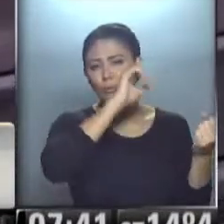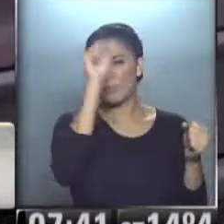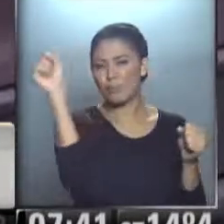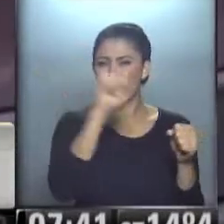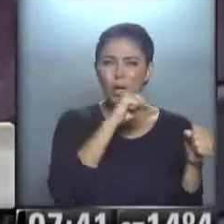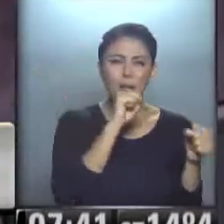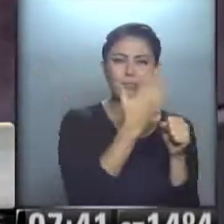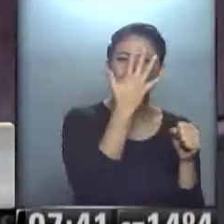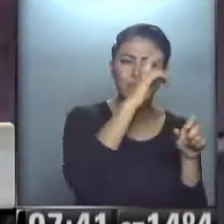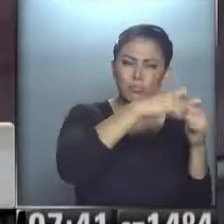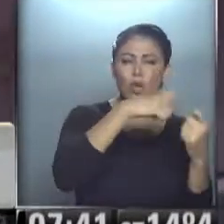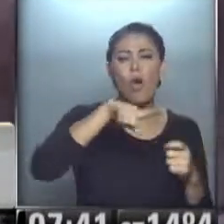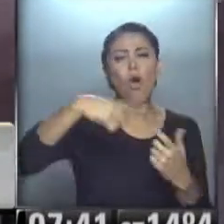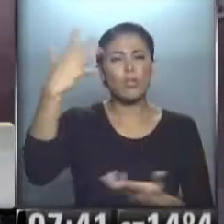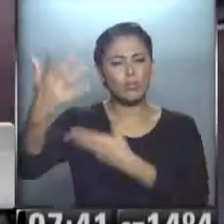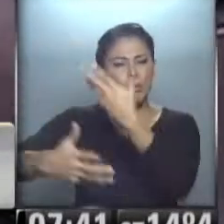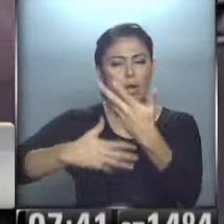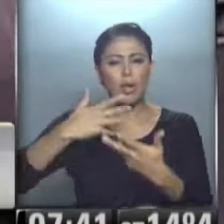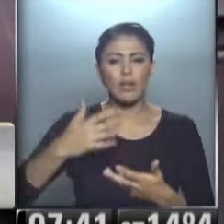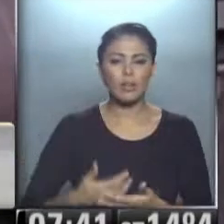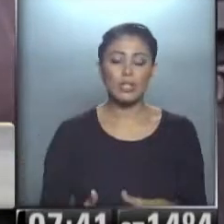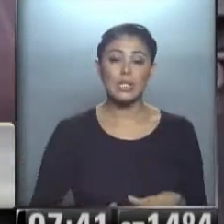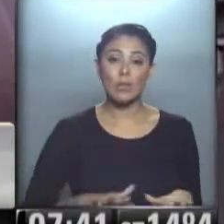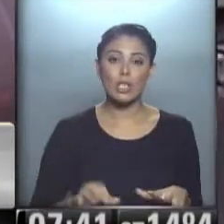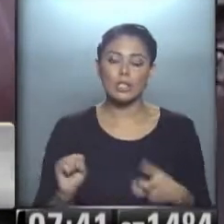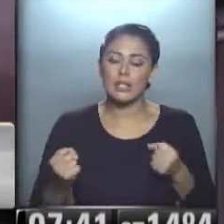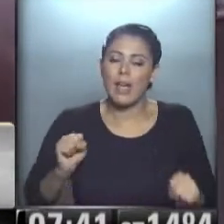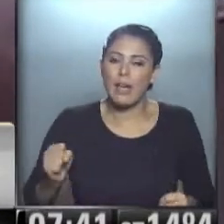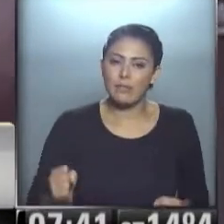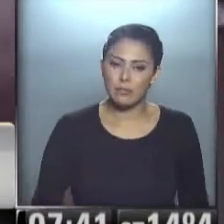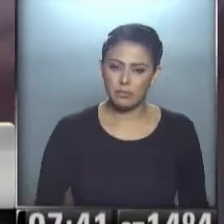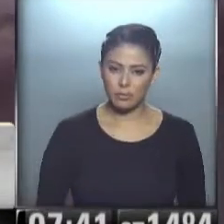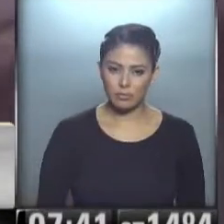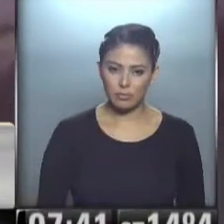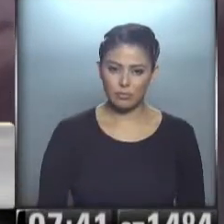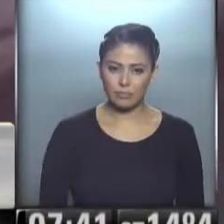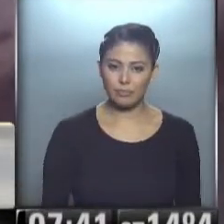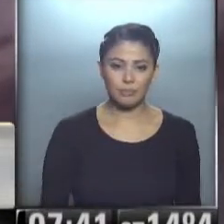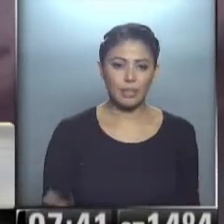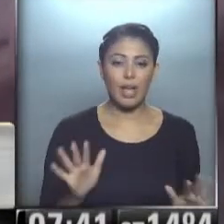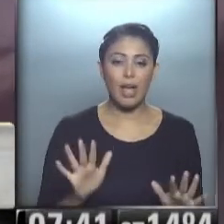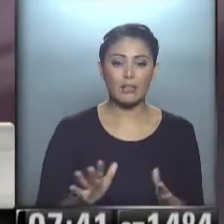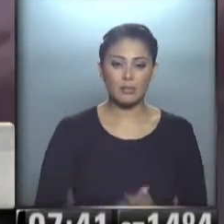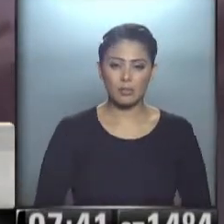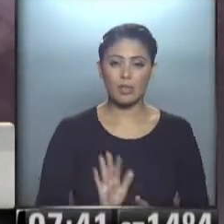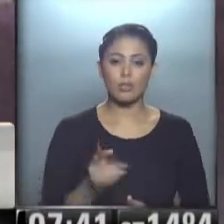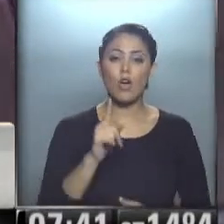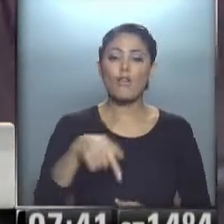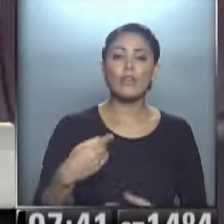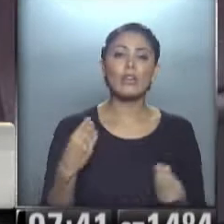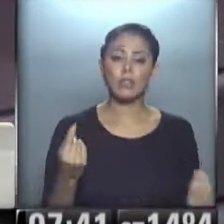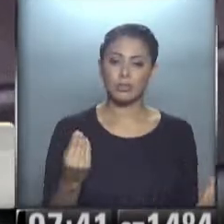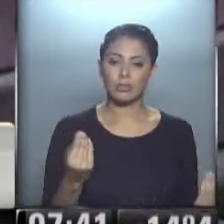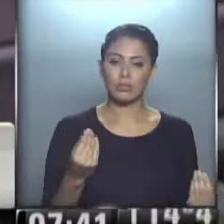incendiados bueno una situación de tensión que es el resultado de bueno este